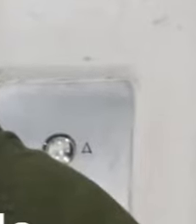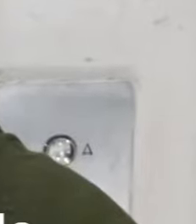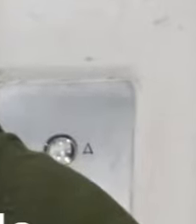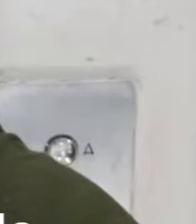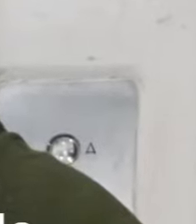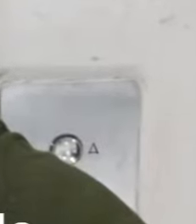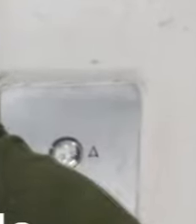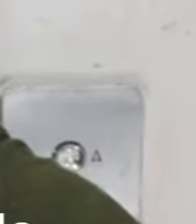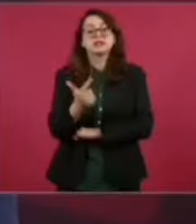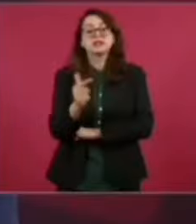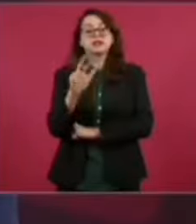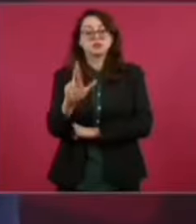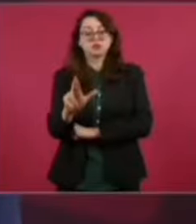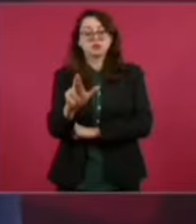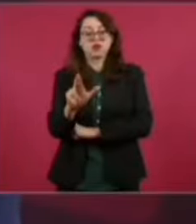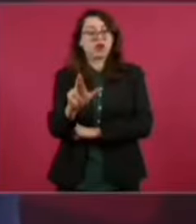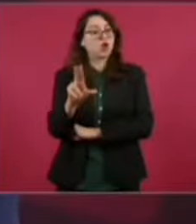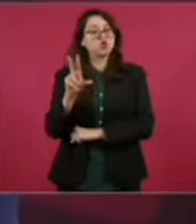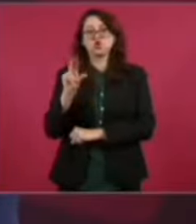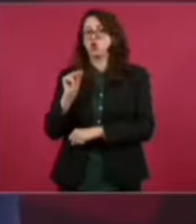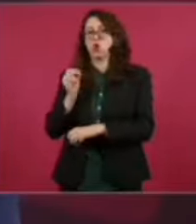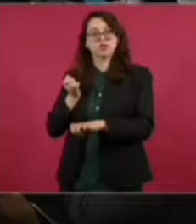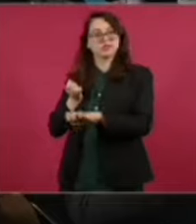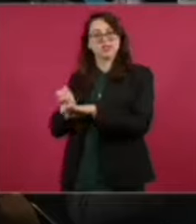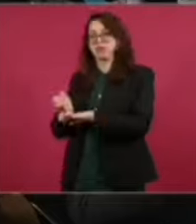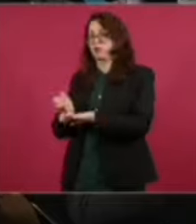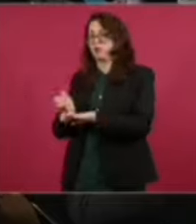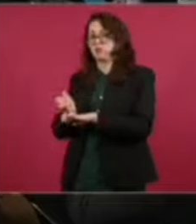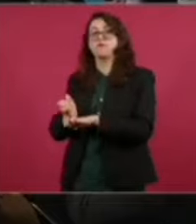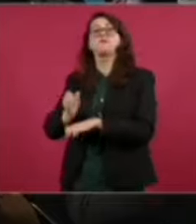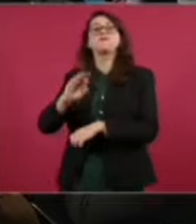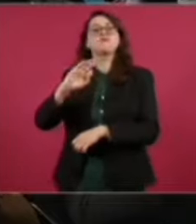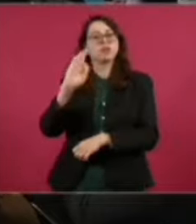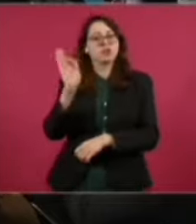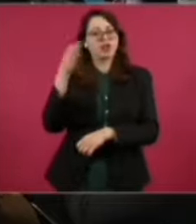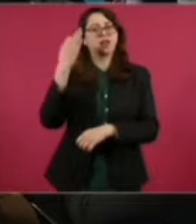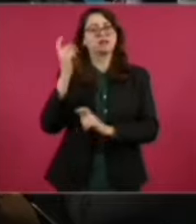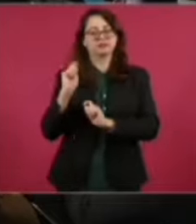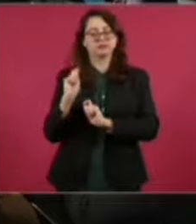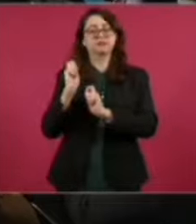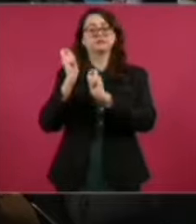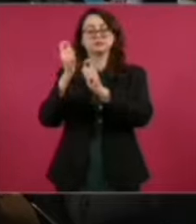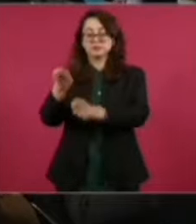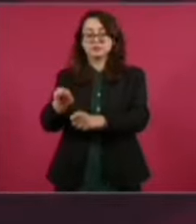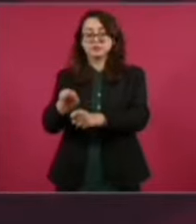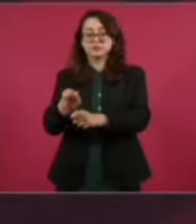en contra de los policías. No vamos a permitir ninguna